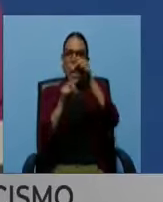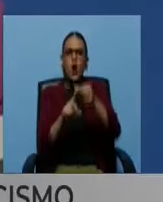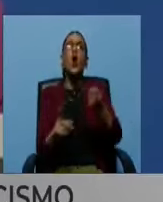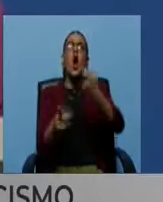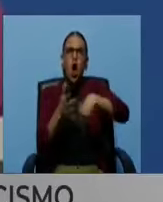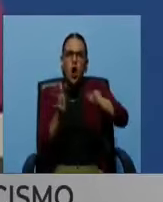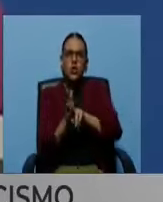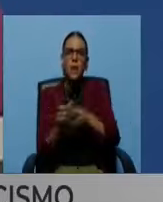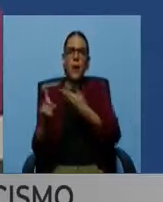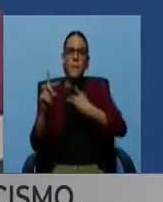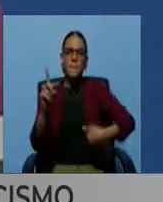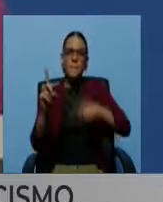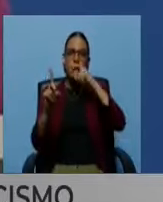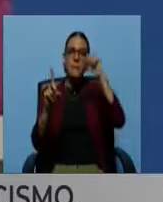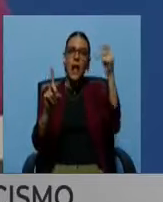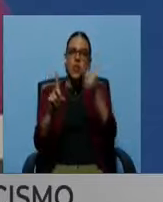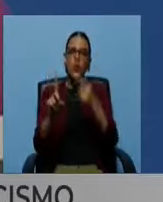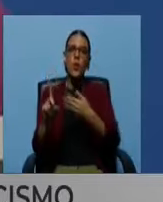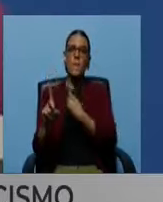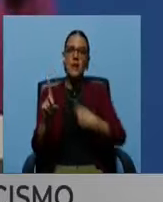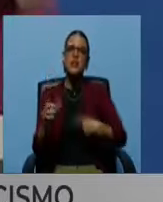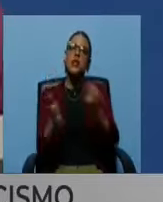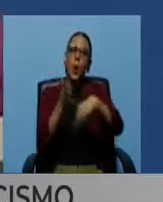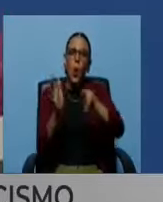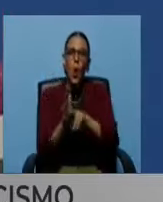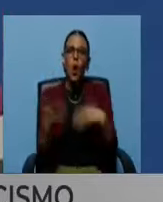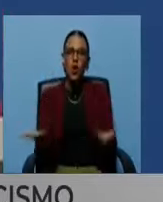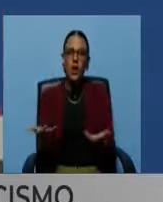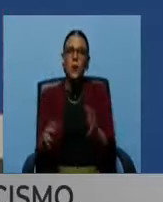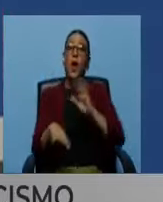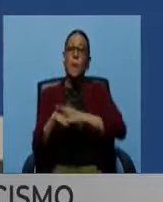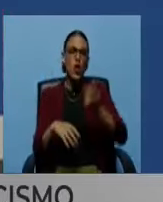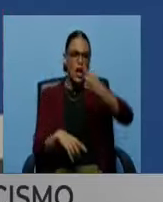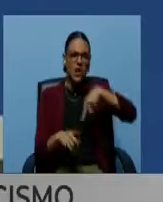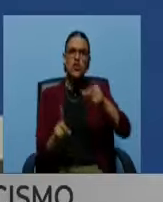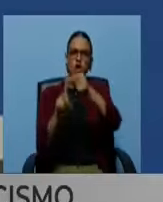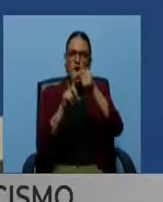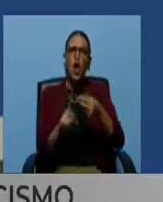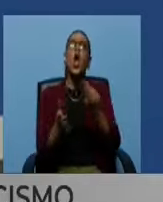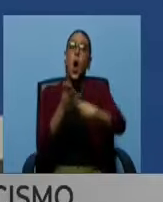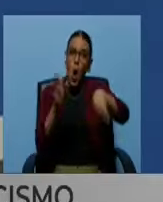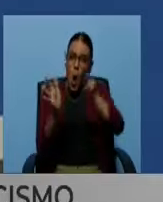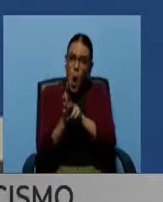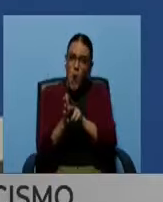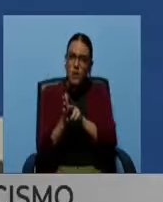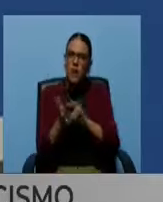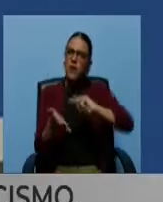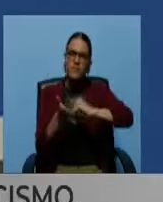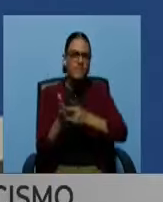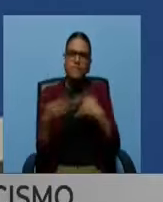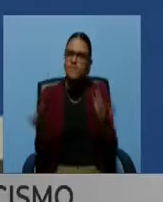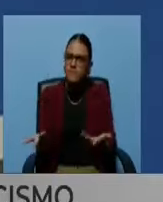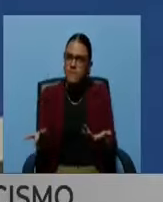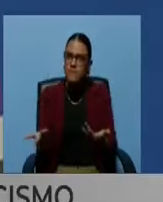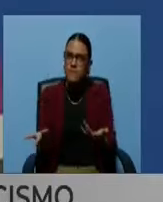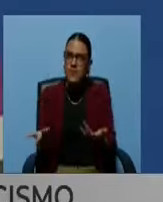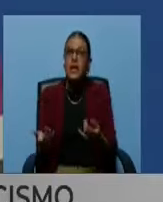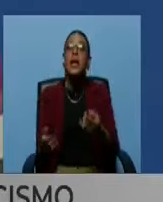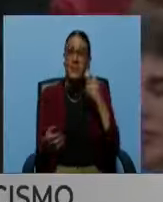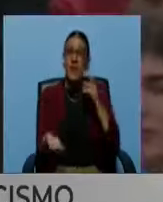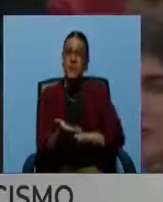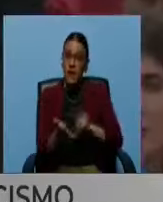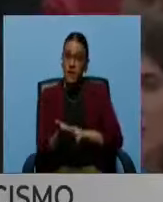su momento, al presidente Nicolás Maduro. Porque ratificando al presidente Maduro, en